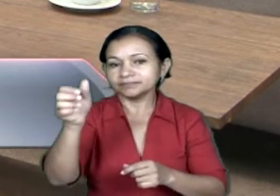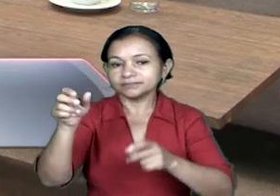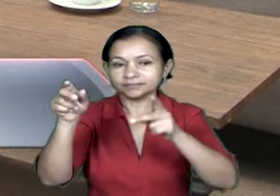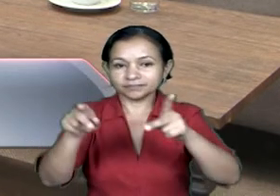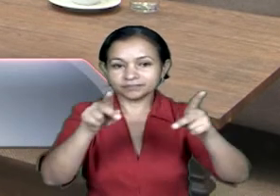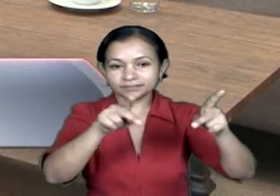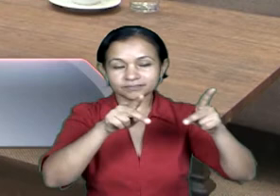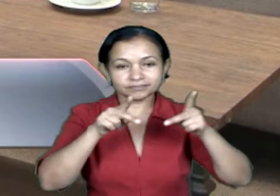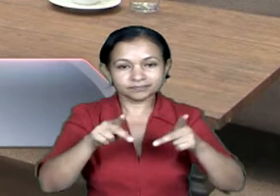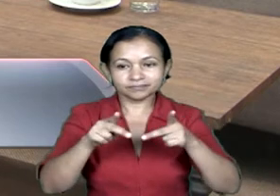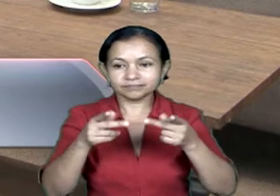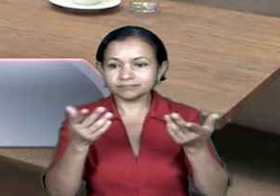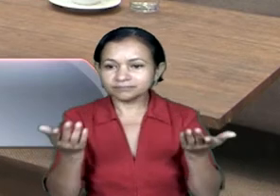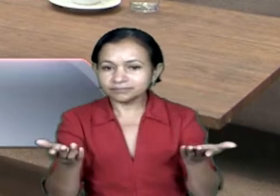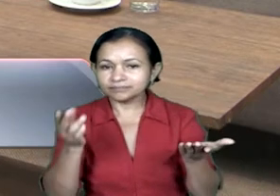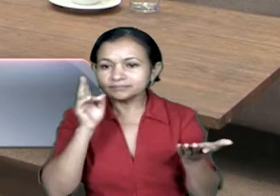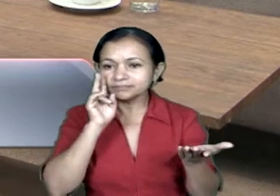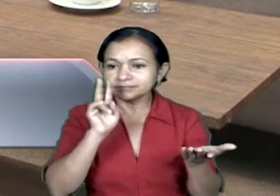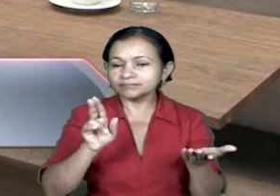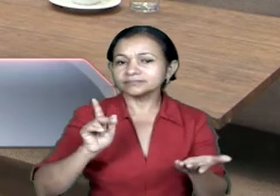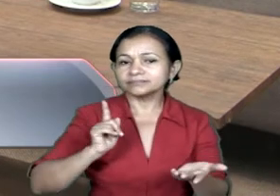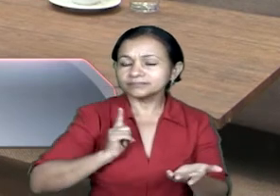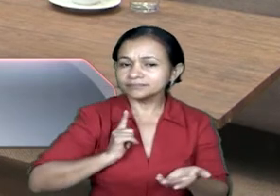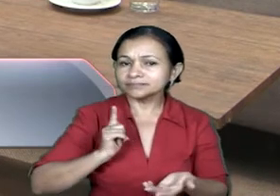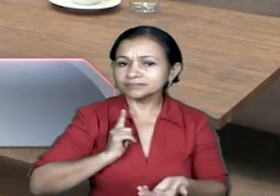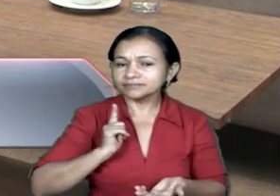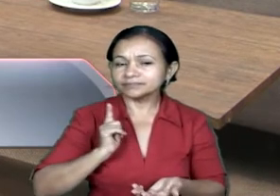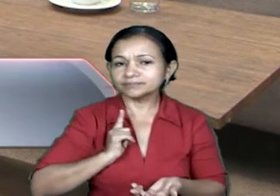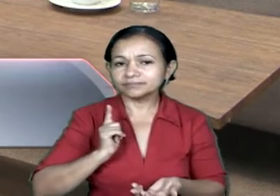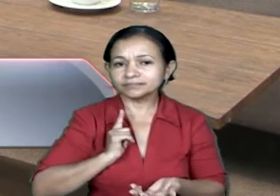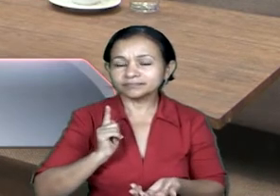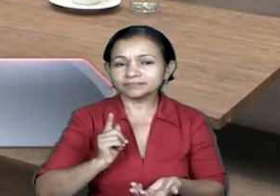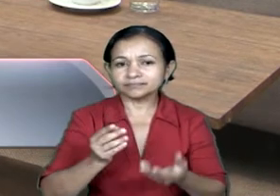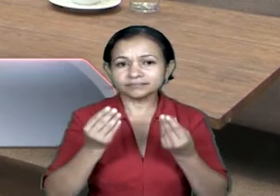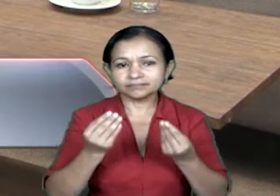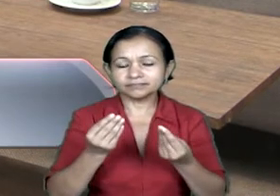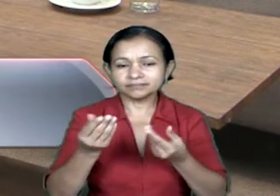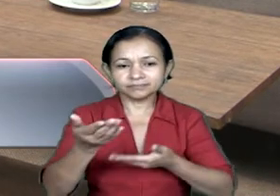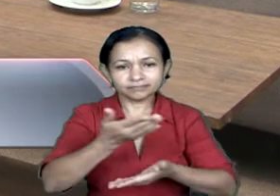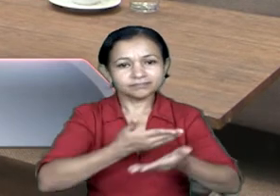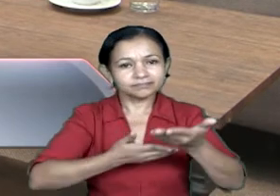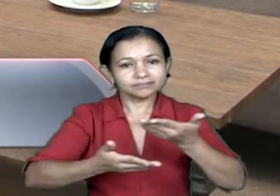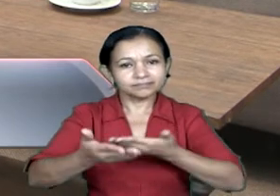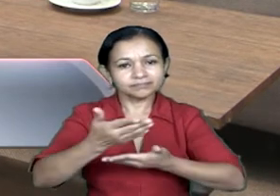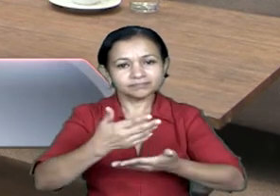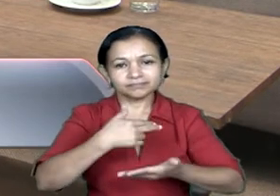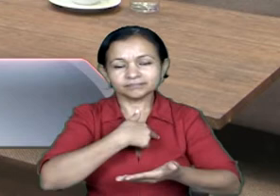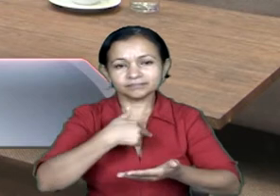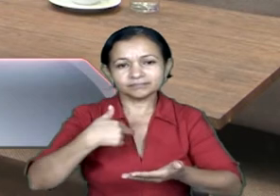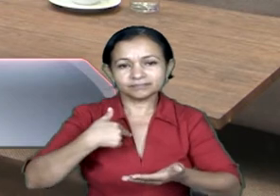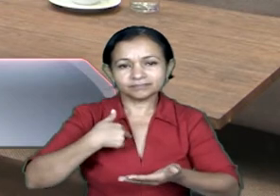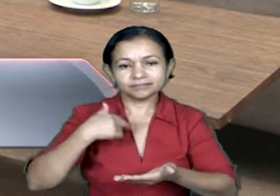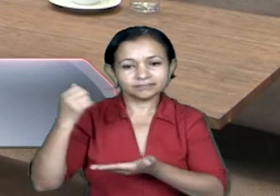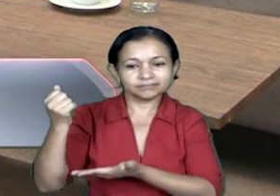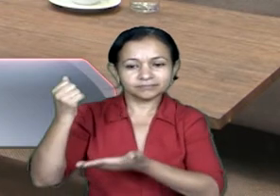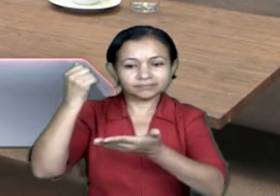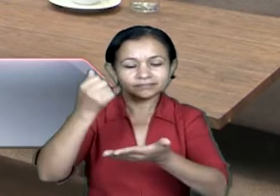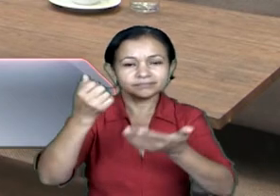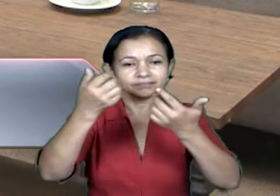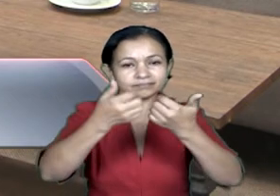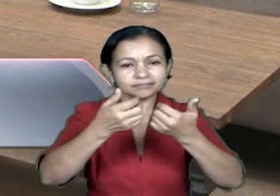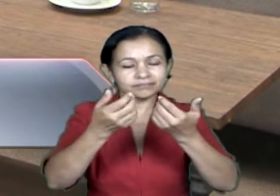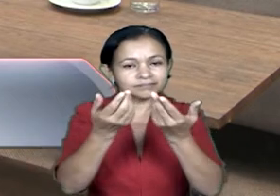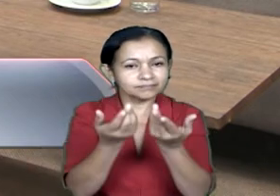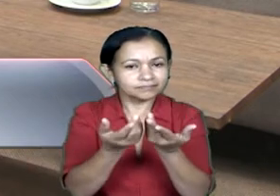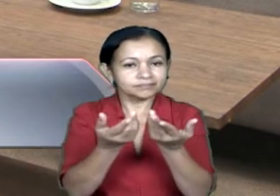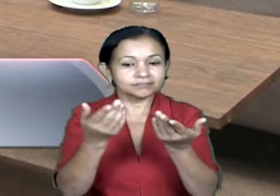¿no?, tiene mucha confianza en hacer inversiones y sobre todo en